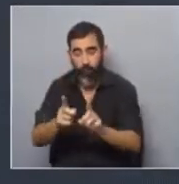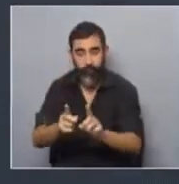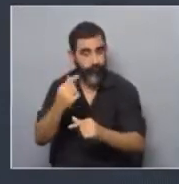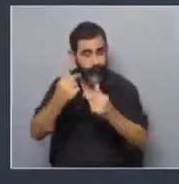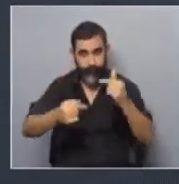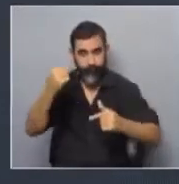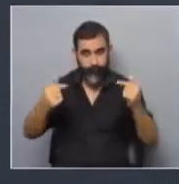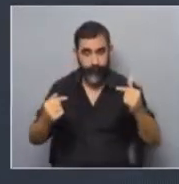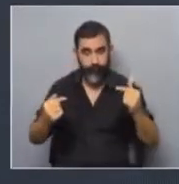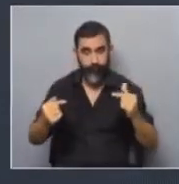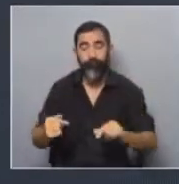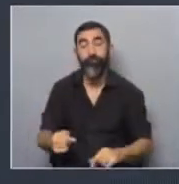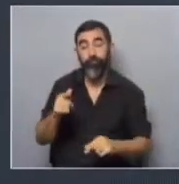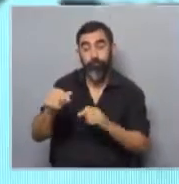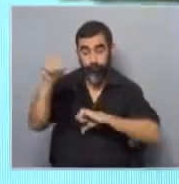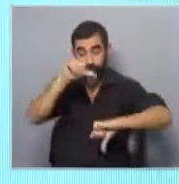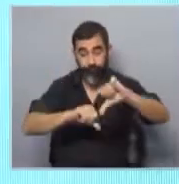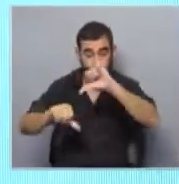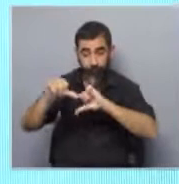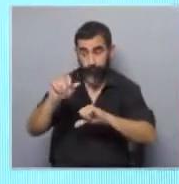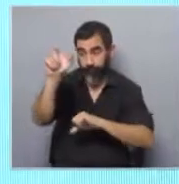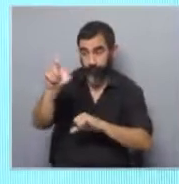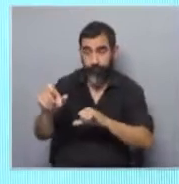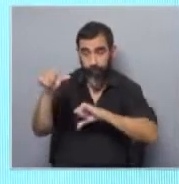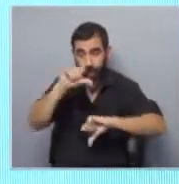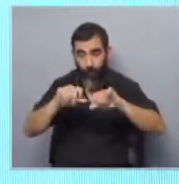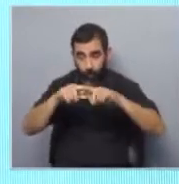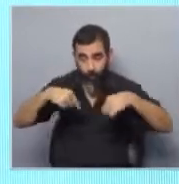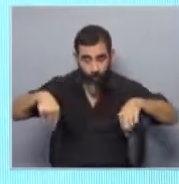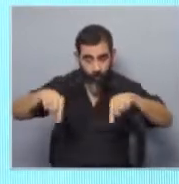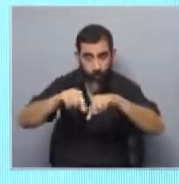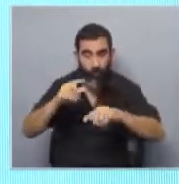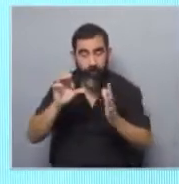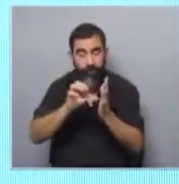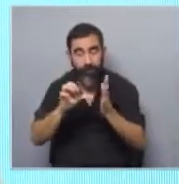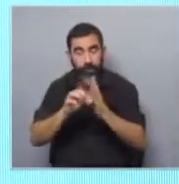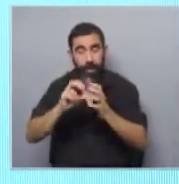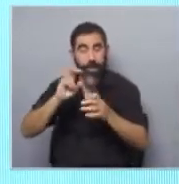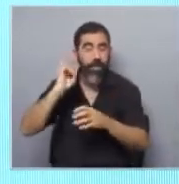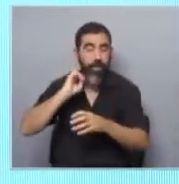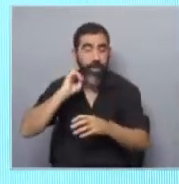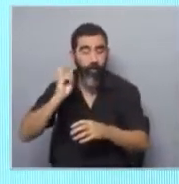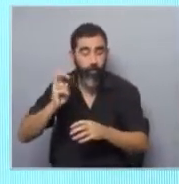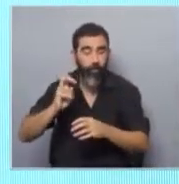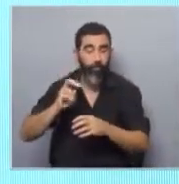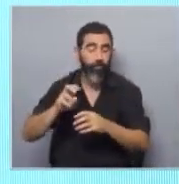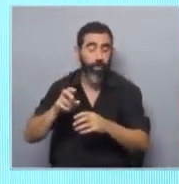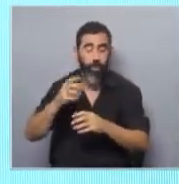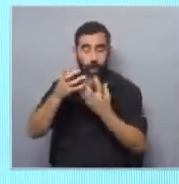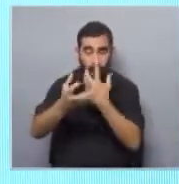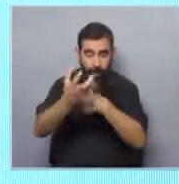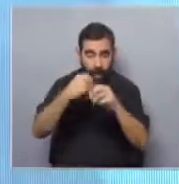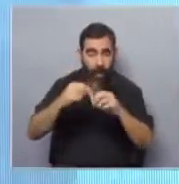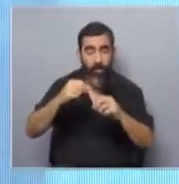eso, usted entraba al laboratorio de Don Clemente y usted veía el sistema nervioso de una mulita, de un